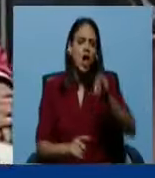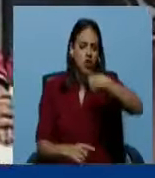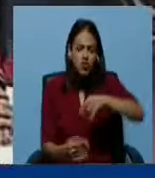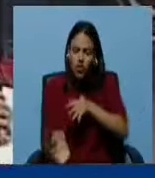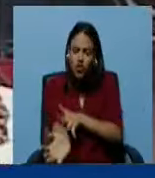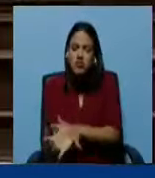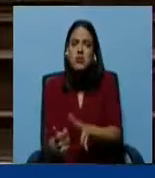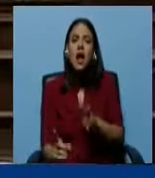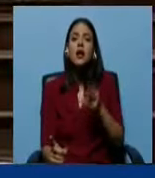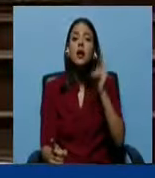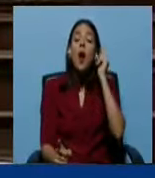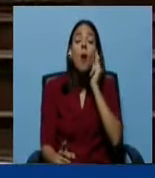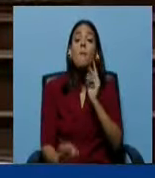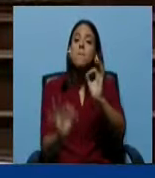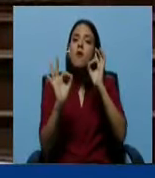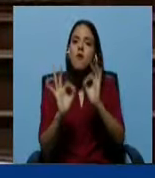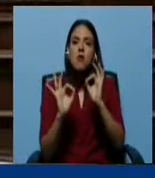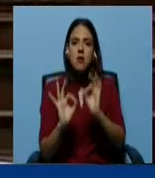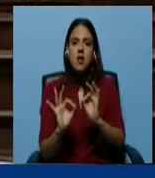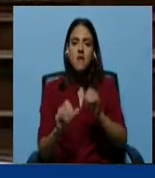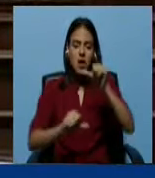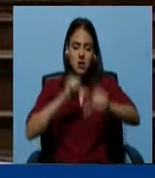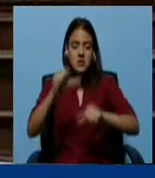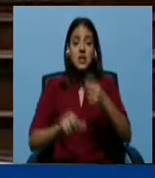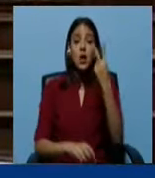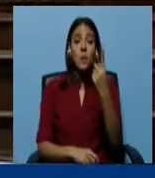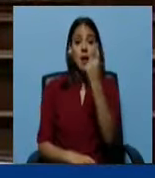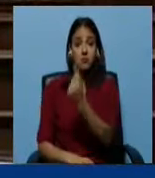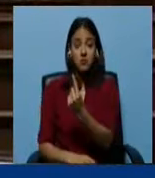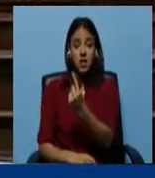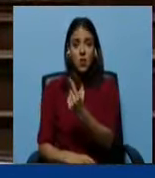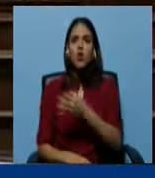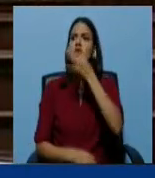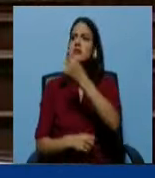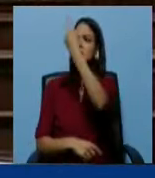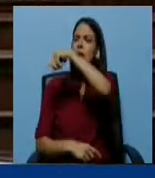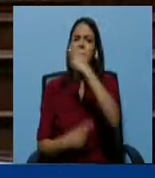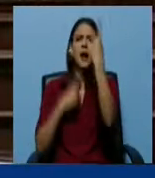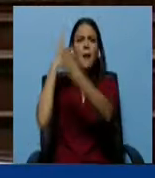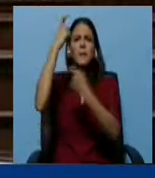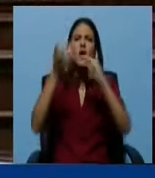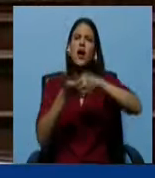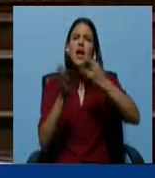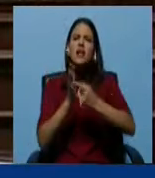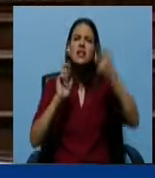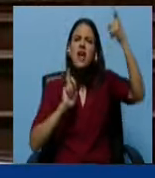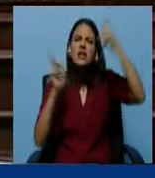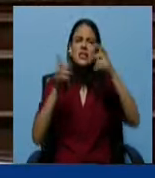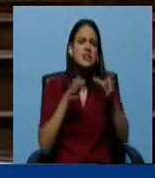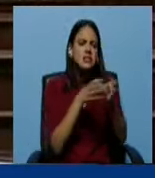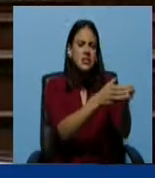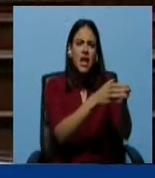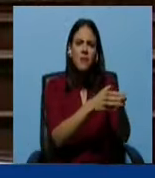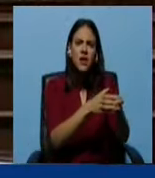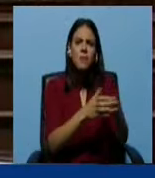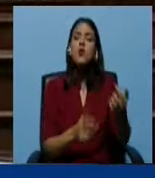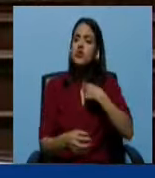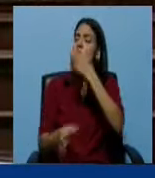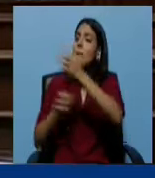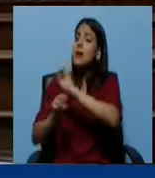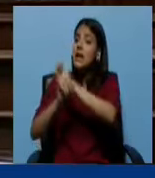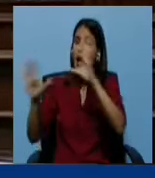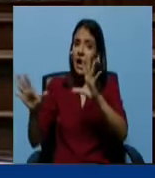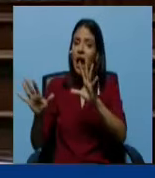bolivarianismo del siglo XXI. Y siempre nos han preguntado, ¿y qué es el chavismo? Y yo lo decía ahora en la